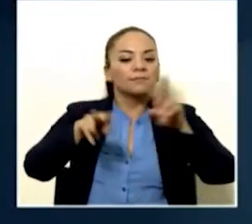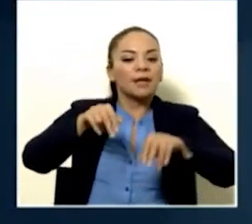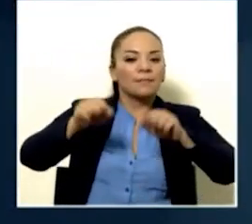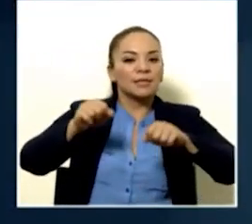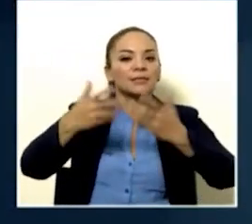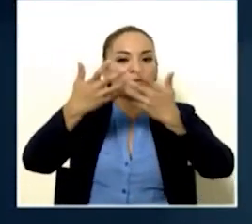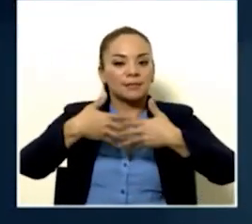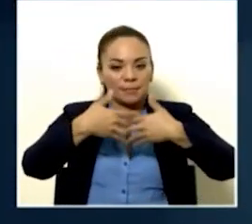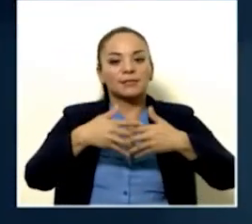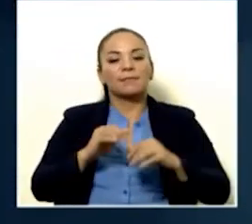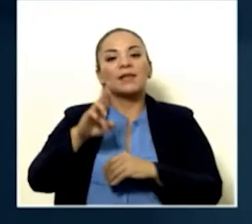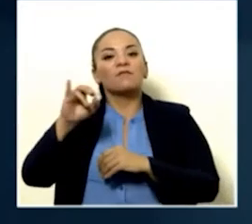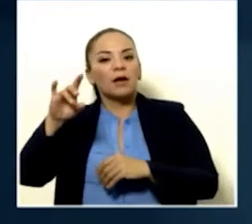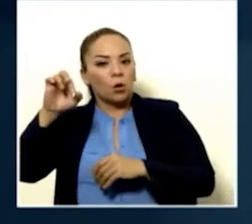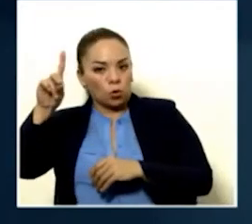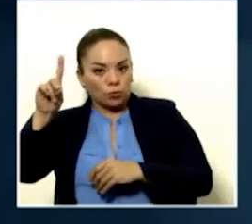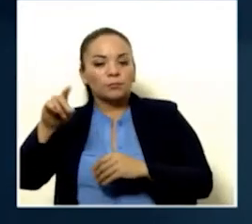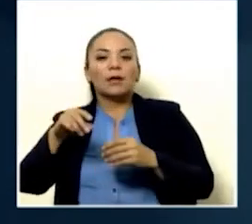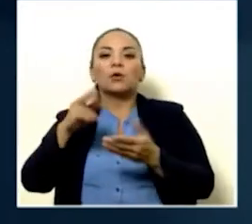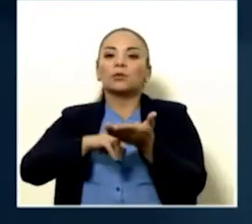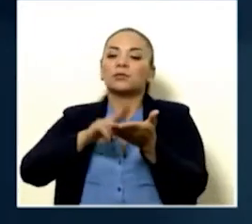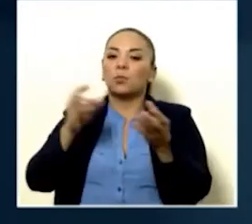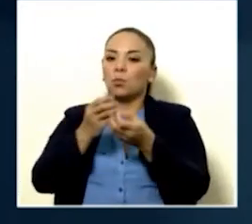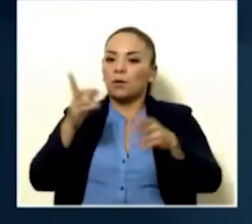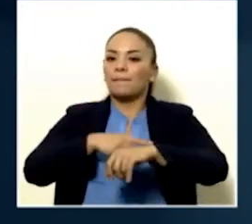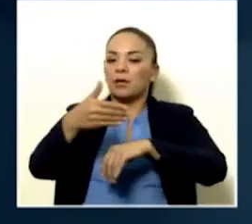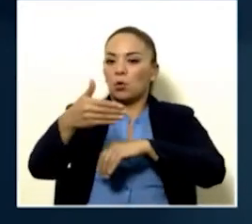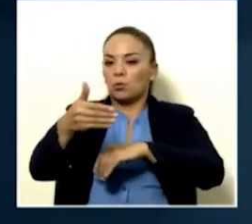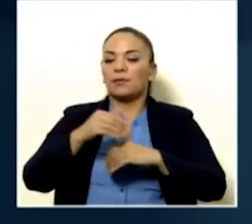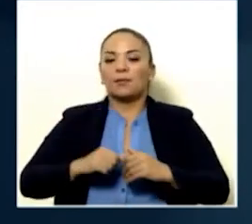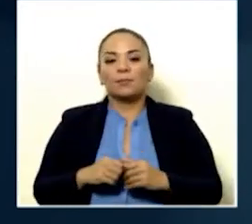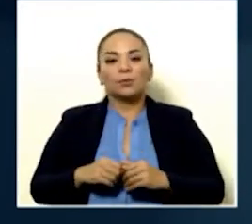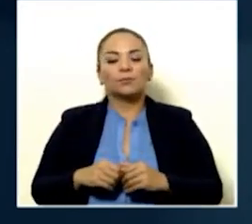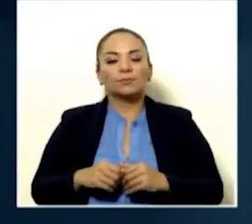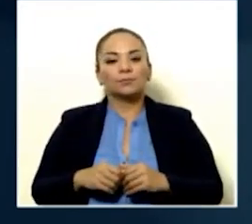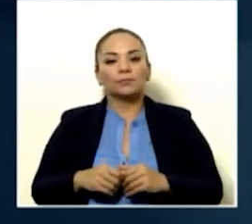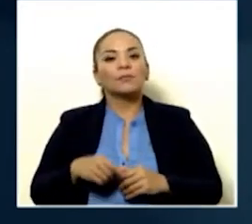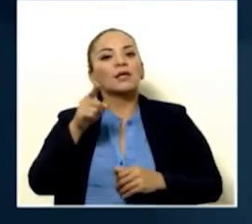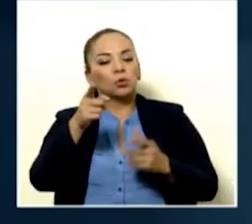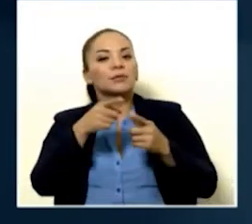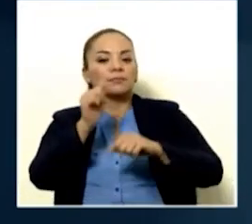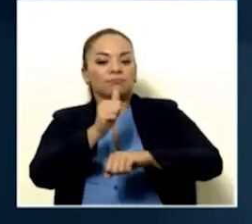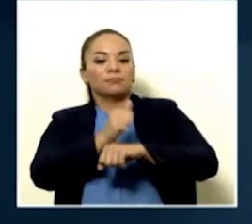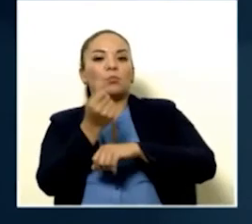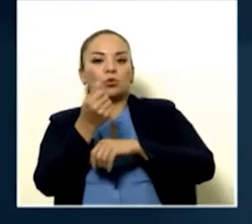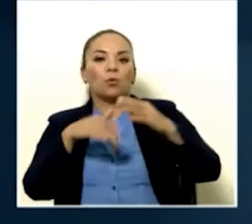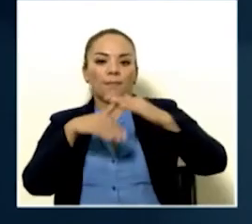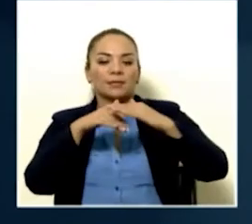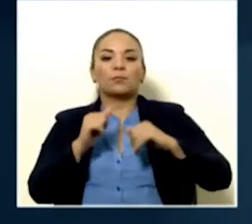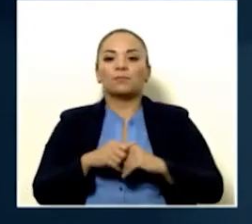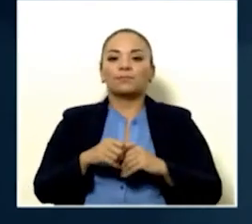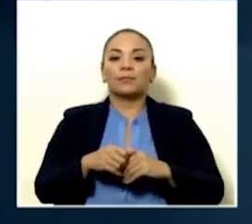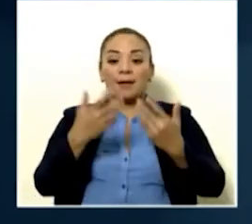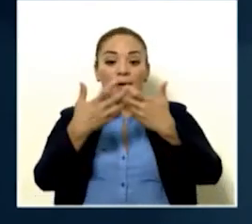las empresas, del récord que tienen en contratación pública por un periodo de tiempo, y con base en eso se le pone un monto máximo. De acuerdo a cómo las